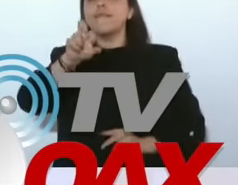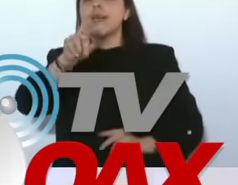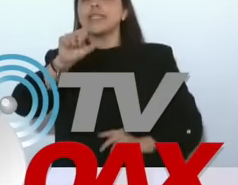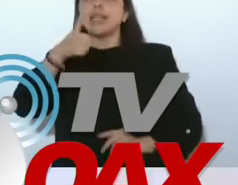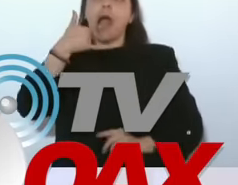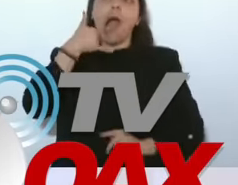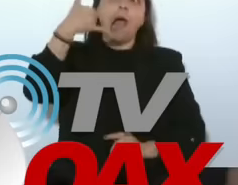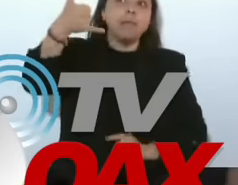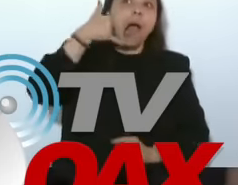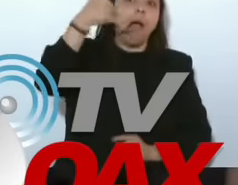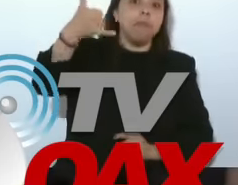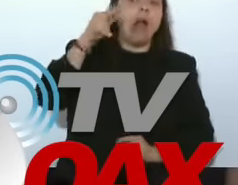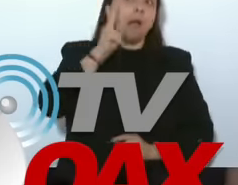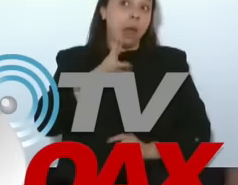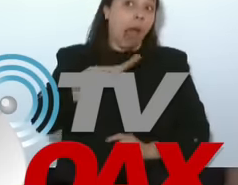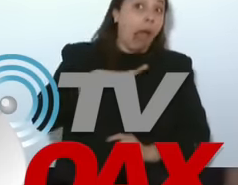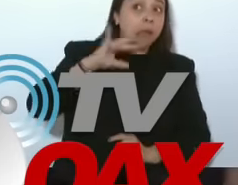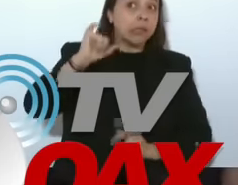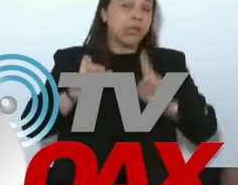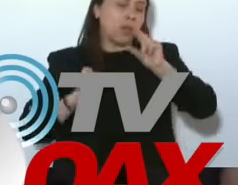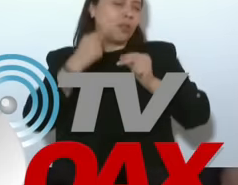A ver, ¿me pueden